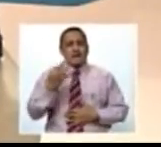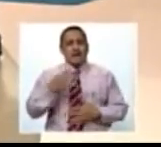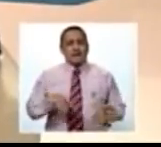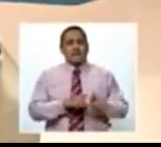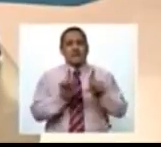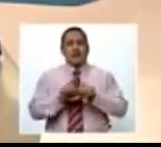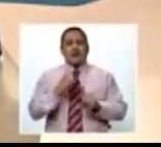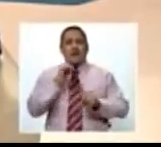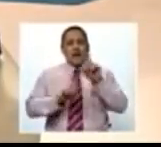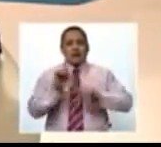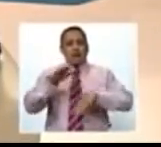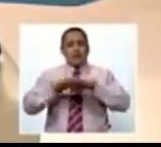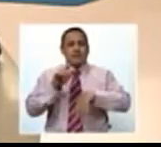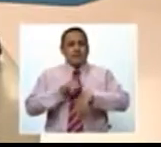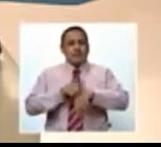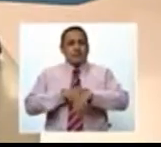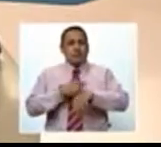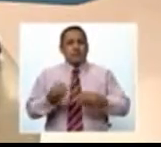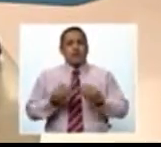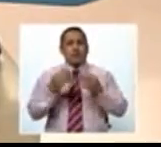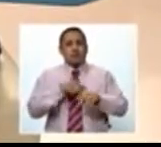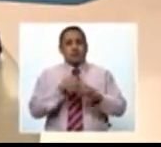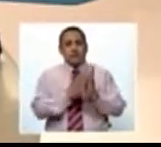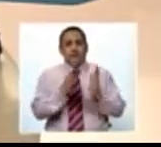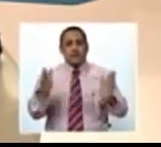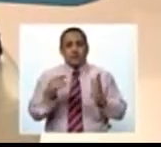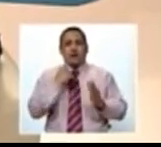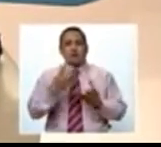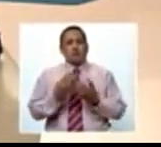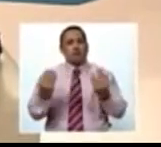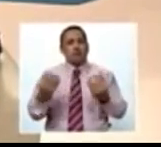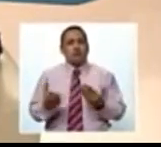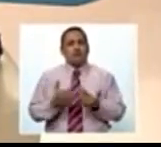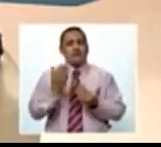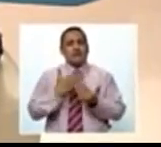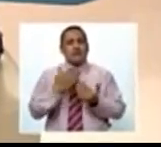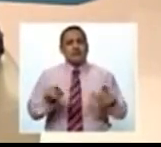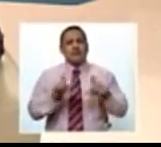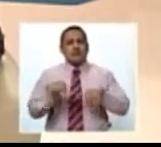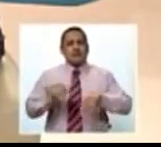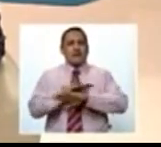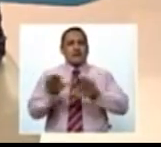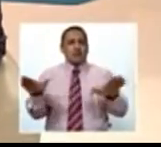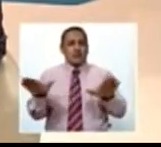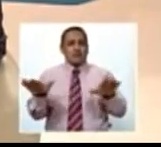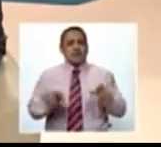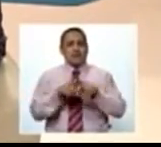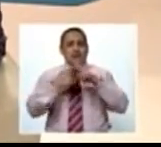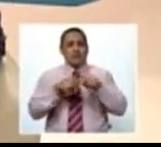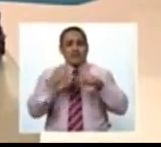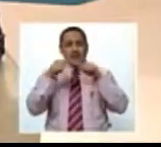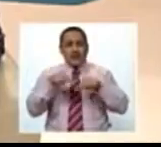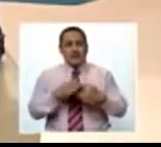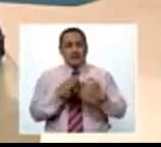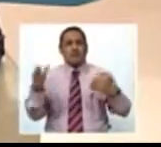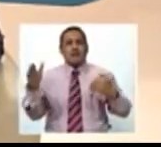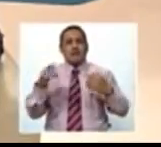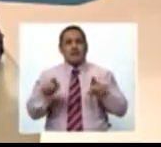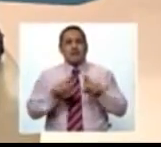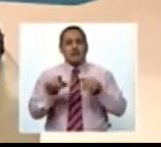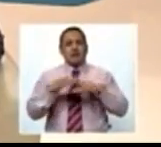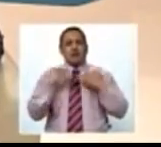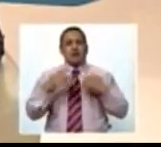si es que hay algún límite de tiempo para un plazo prudente, pues es mucho más fácil decir hasta aquí nomás, señores, y a partir de esto ya usted está